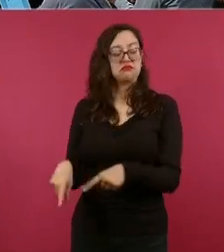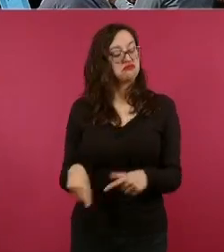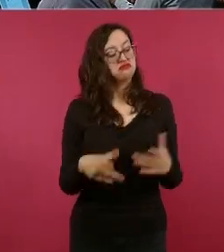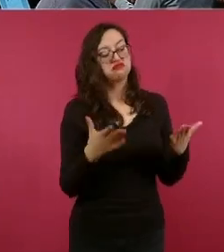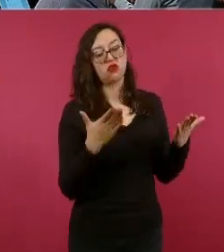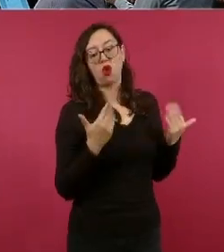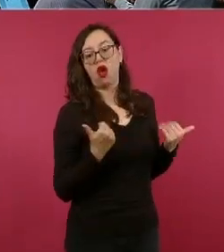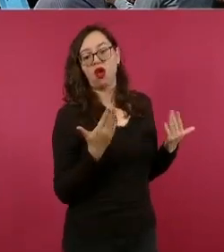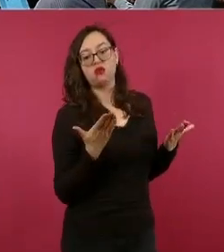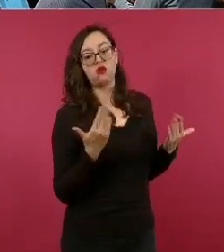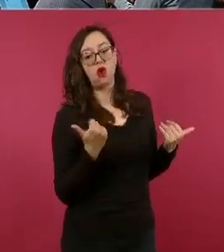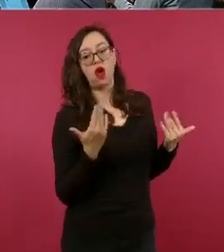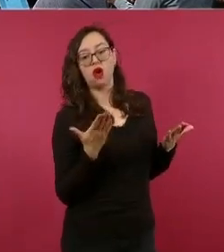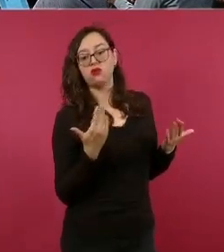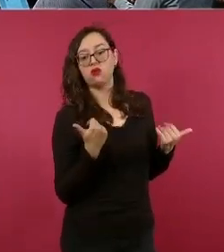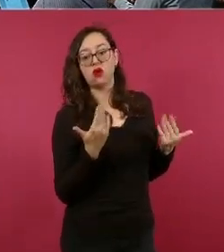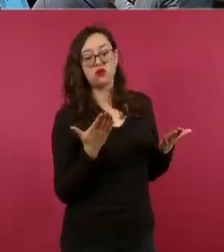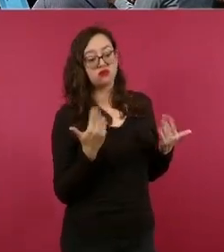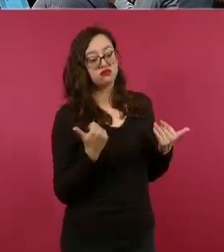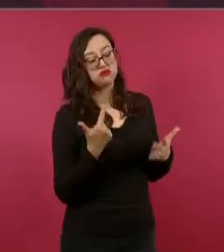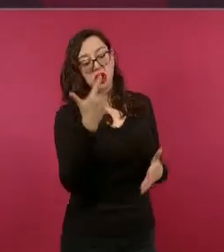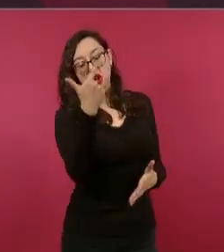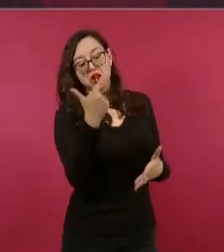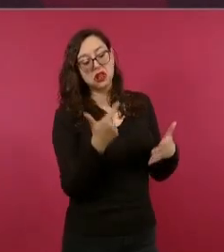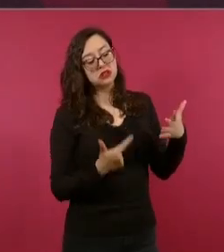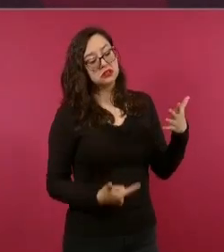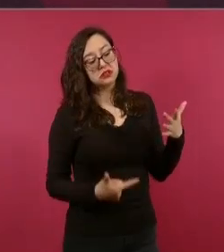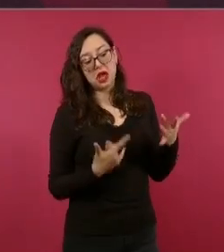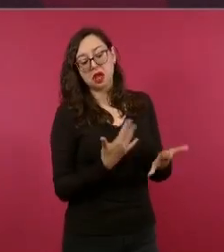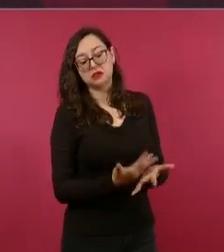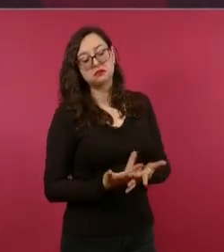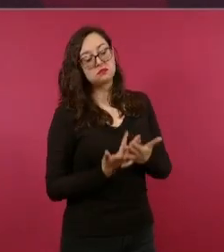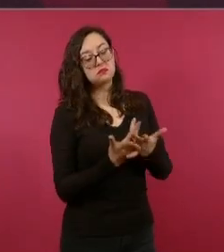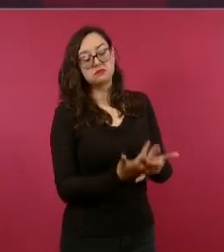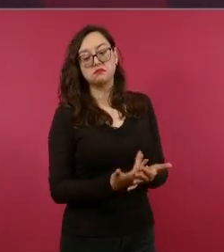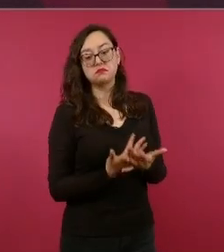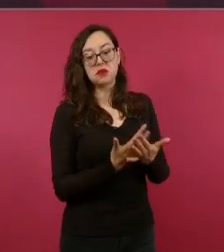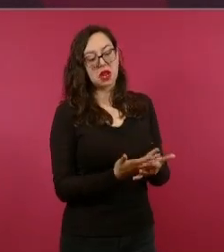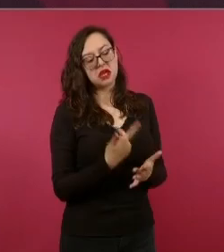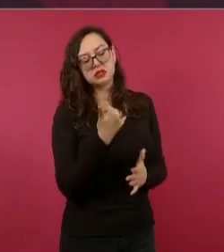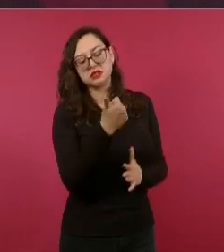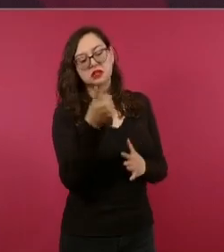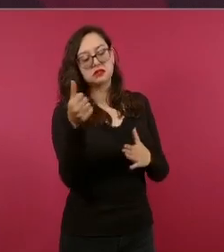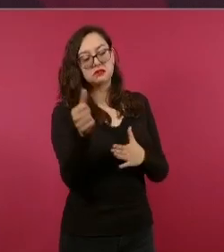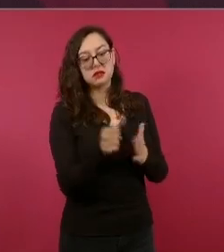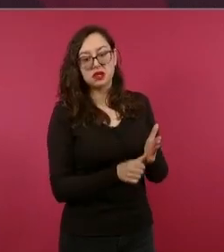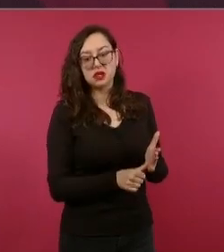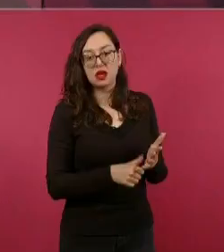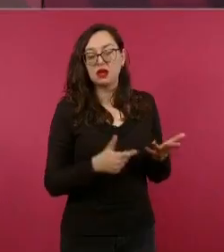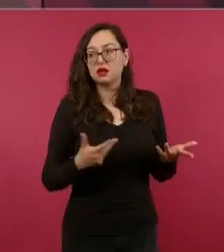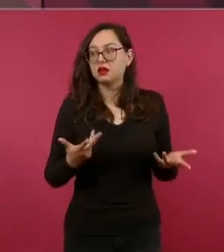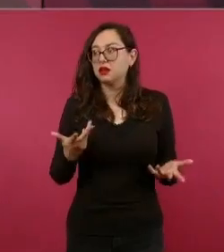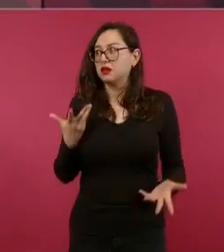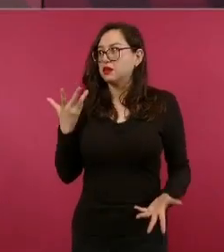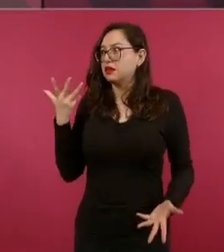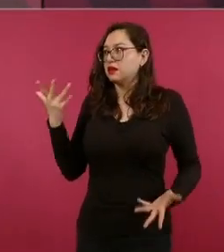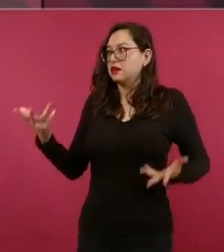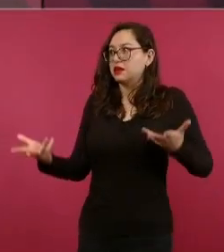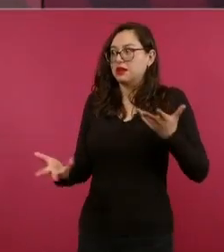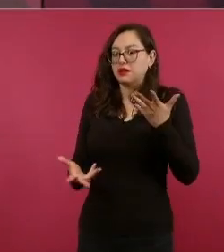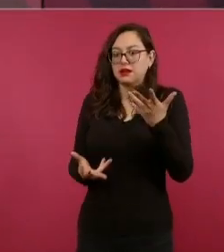Norte, y había que apuntarse en una lista y esperar 6 meses.